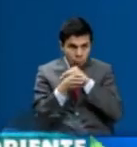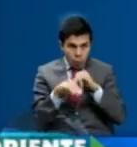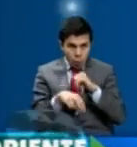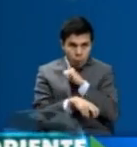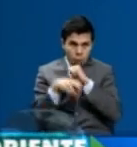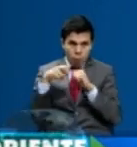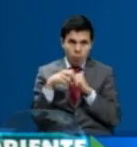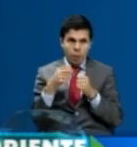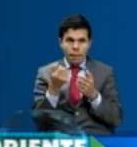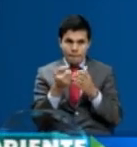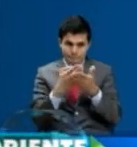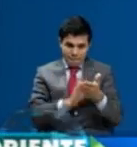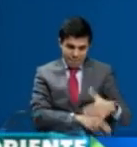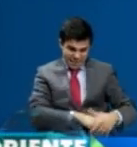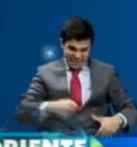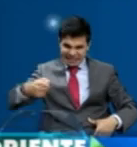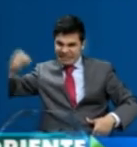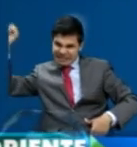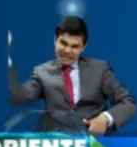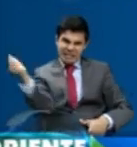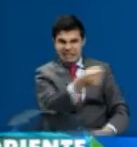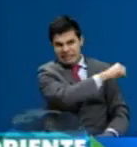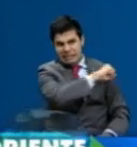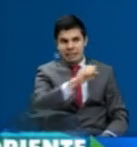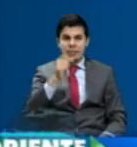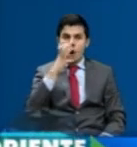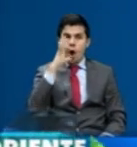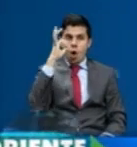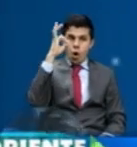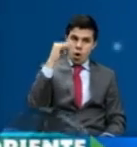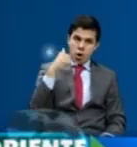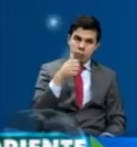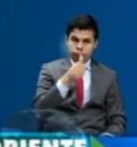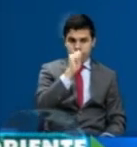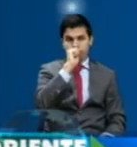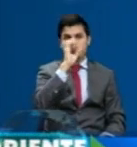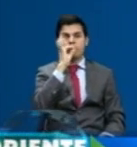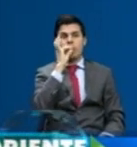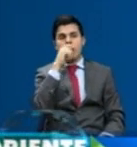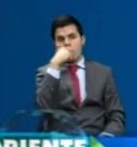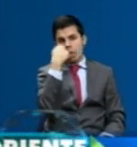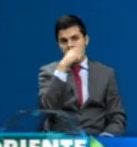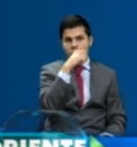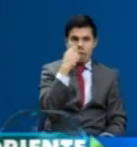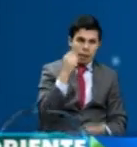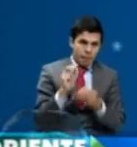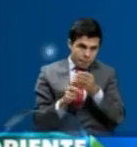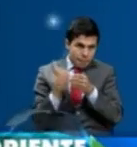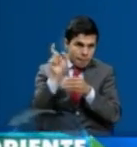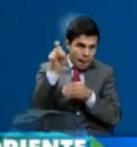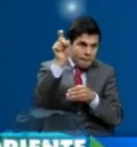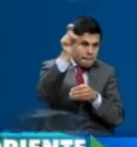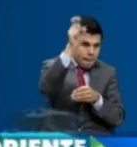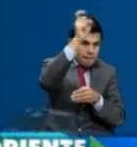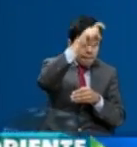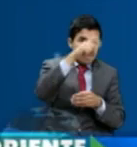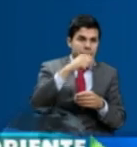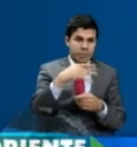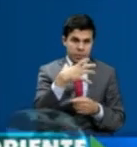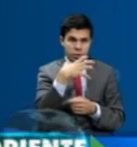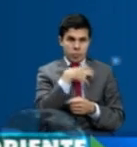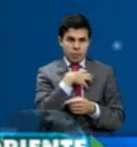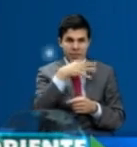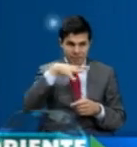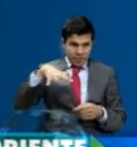ahuyento con un machete según cuentan El joven iba bajo los efectos de la droga corrió por varias parcelas fue allí cuando uno de los dueños de la